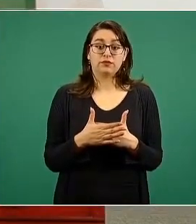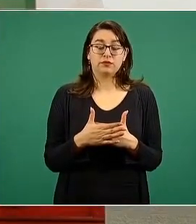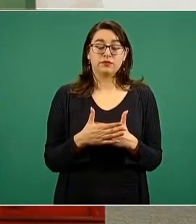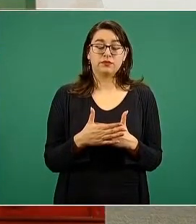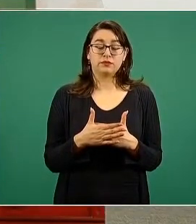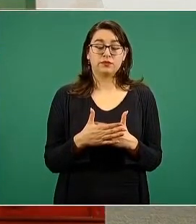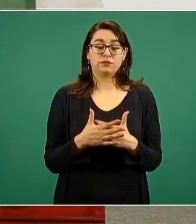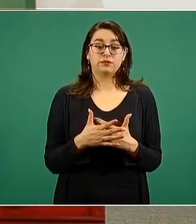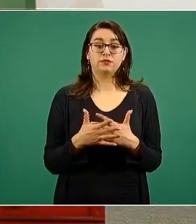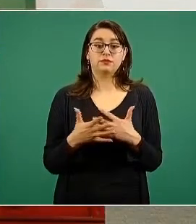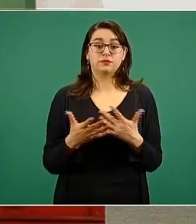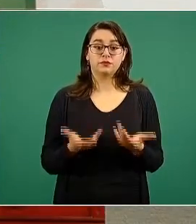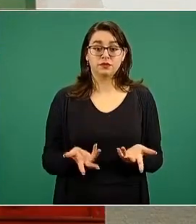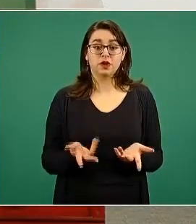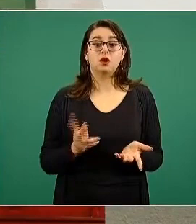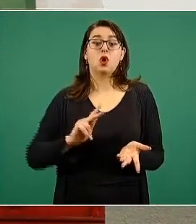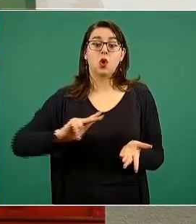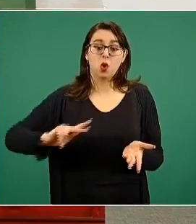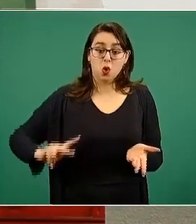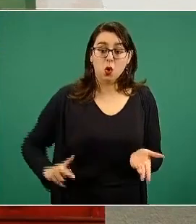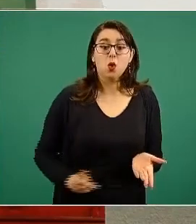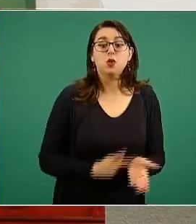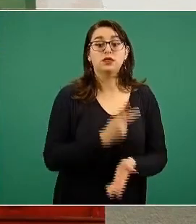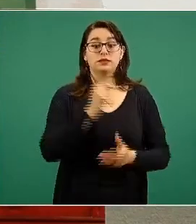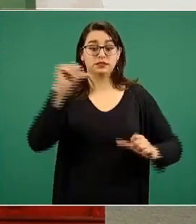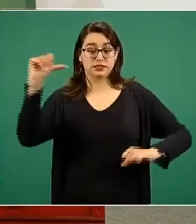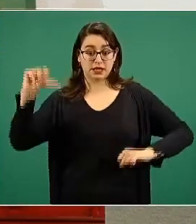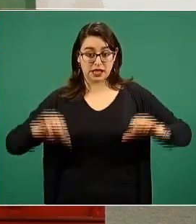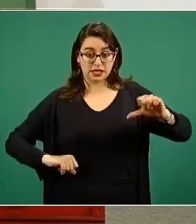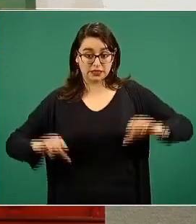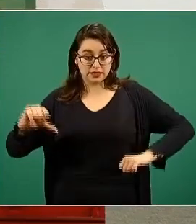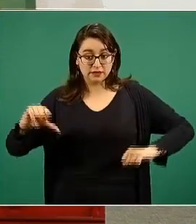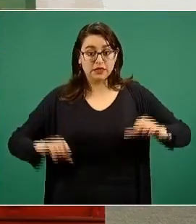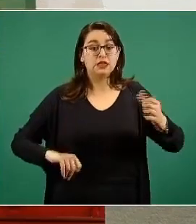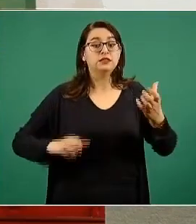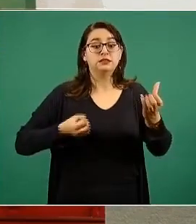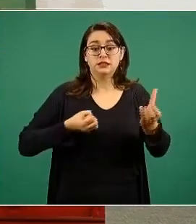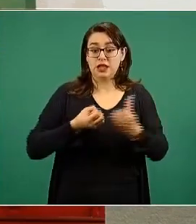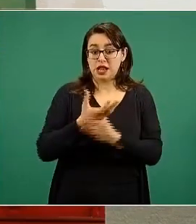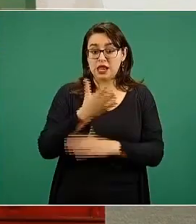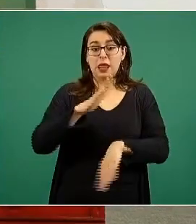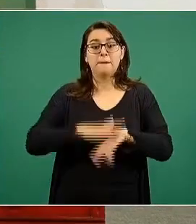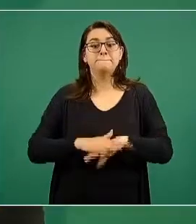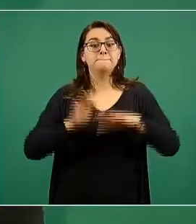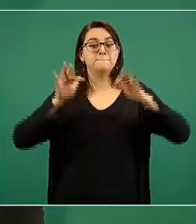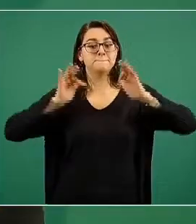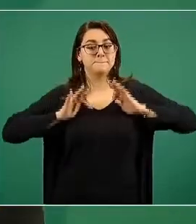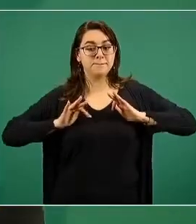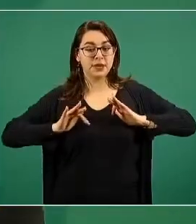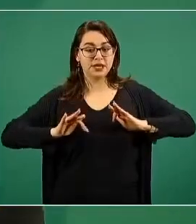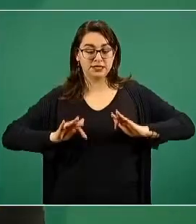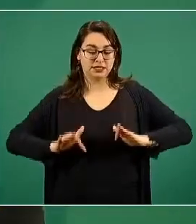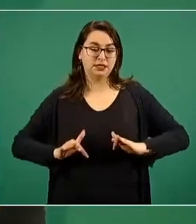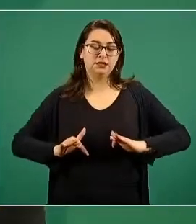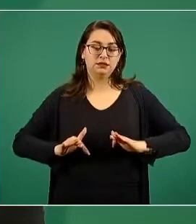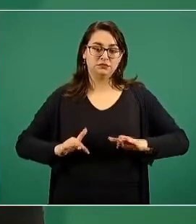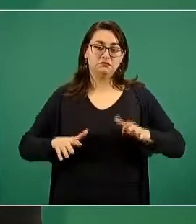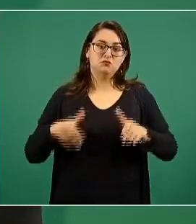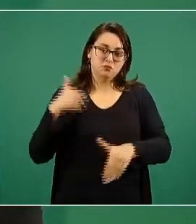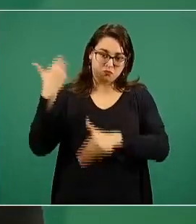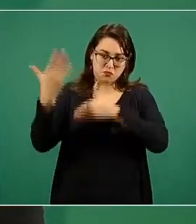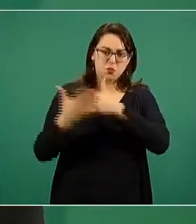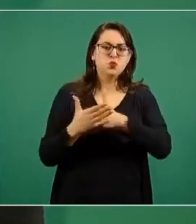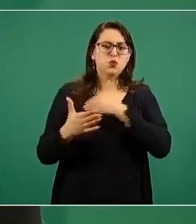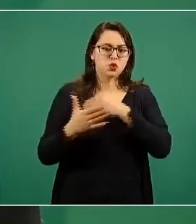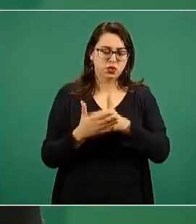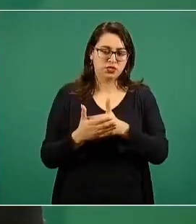poder realizar estas actividades de nuevo con toda tranquilidad, eso tengámoslo por